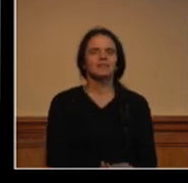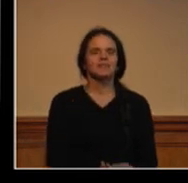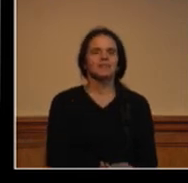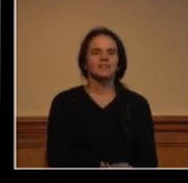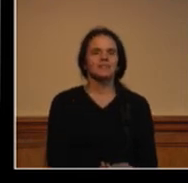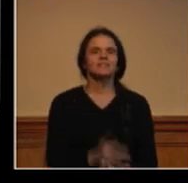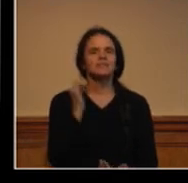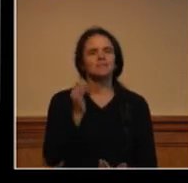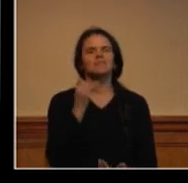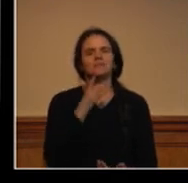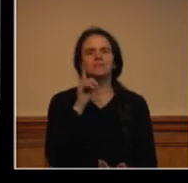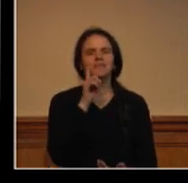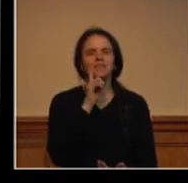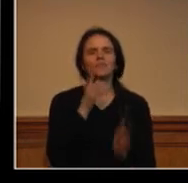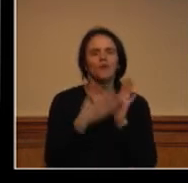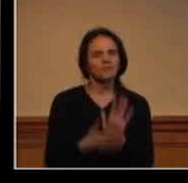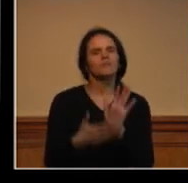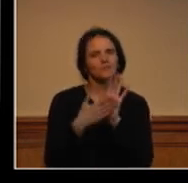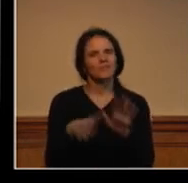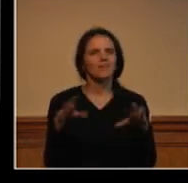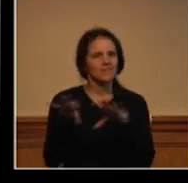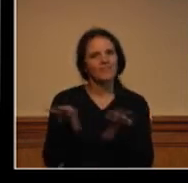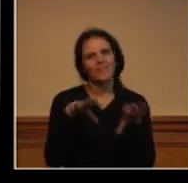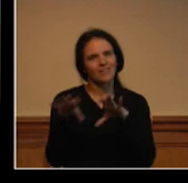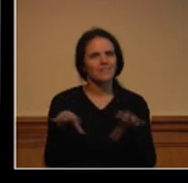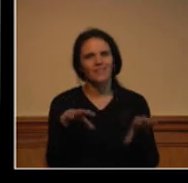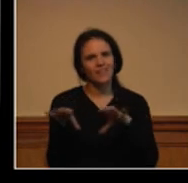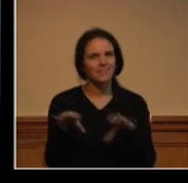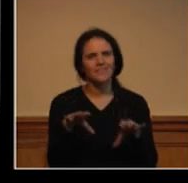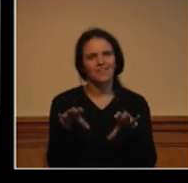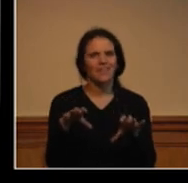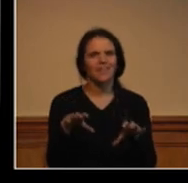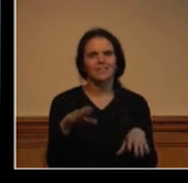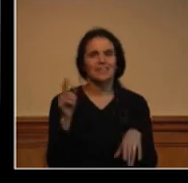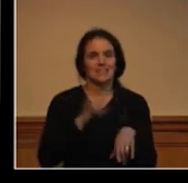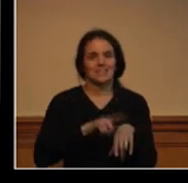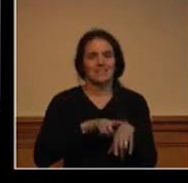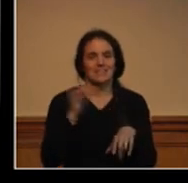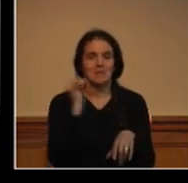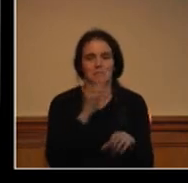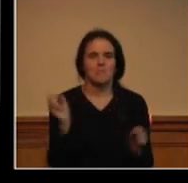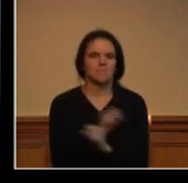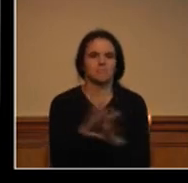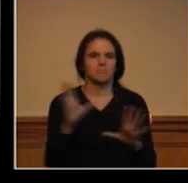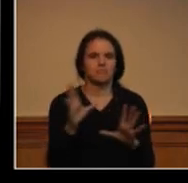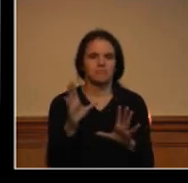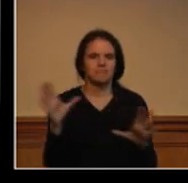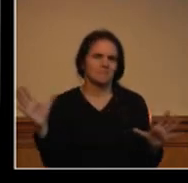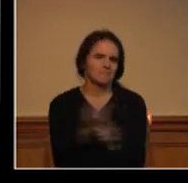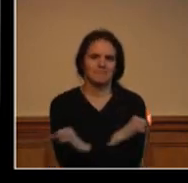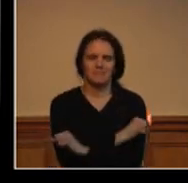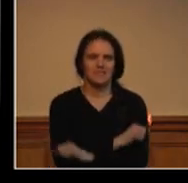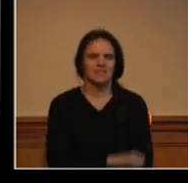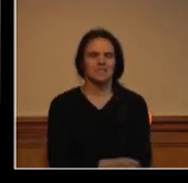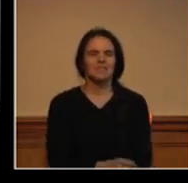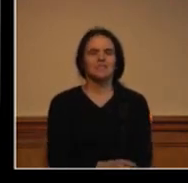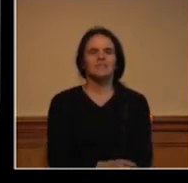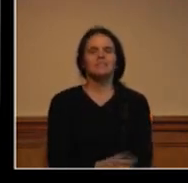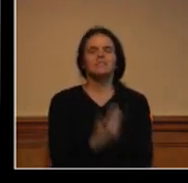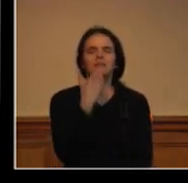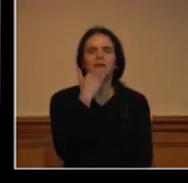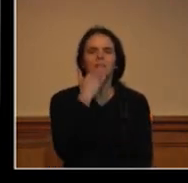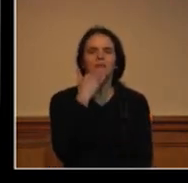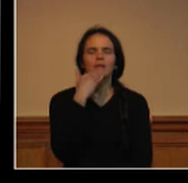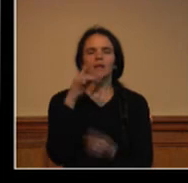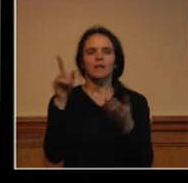siempre presentando varias actividades en un tiempo acotado. También tenemos lo que es el tablero